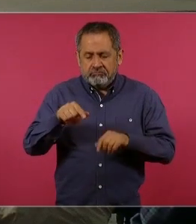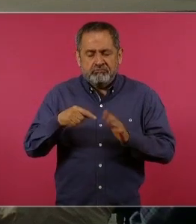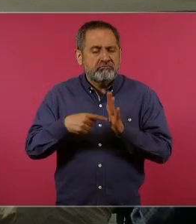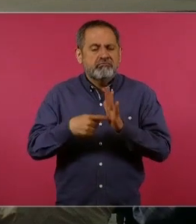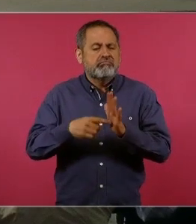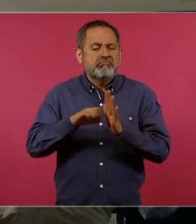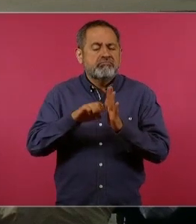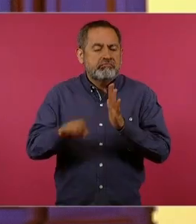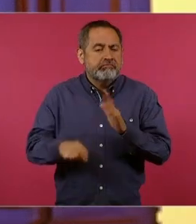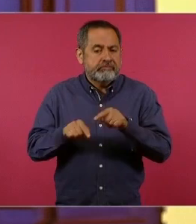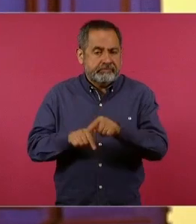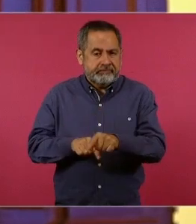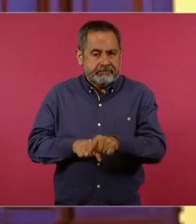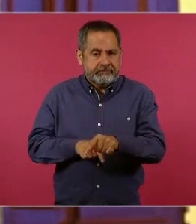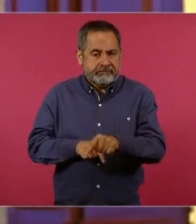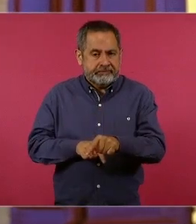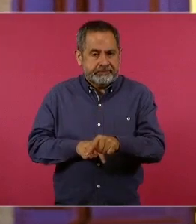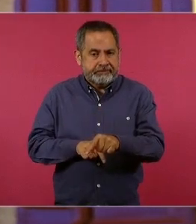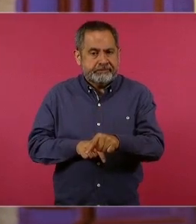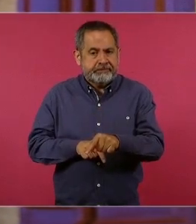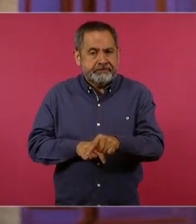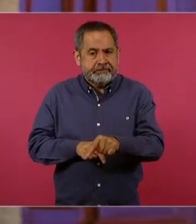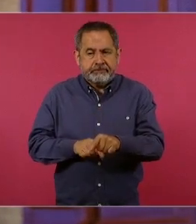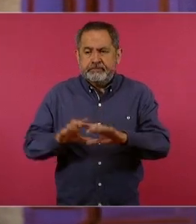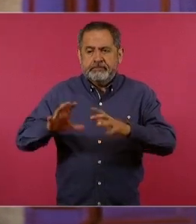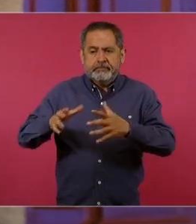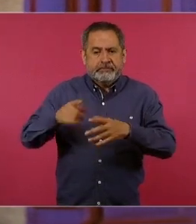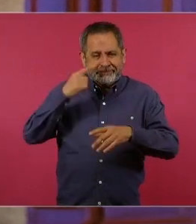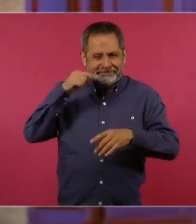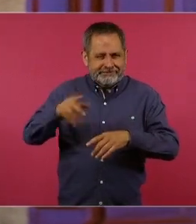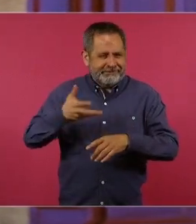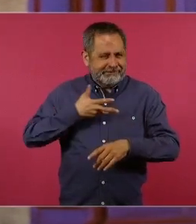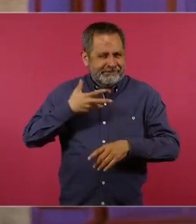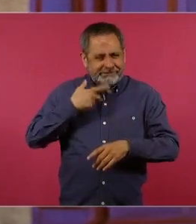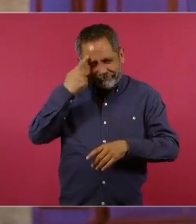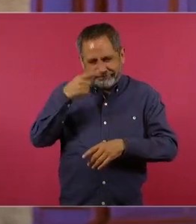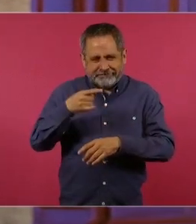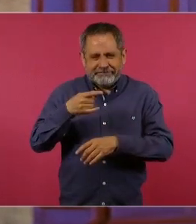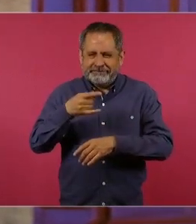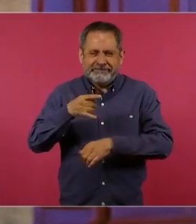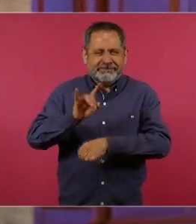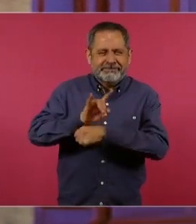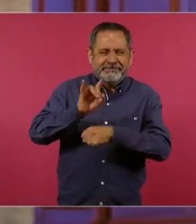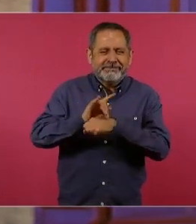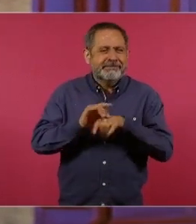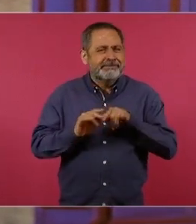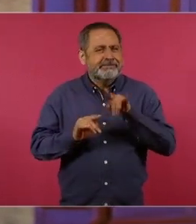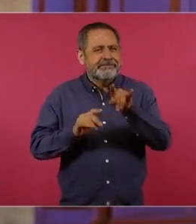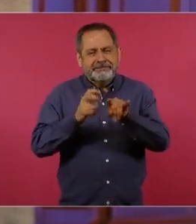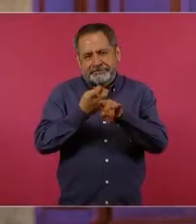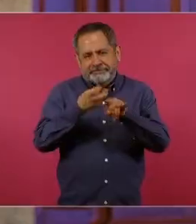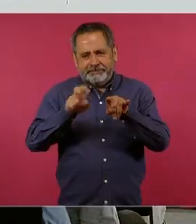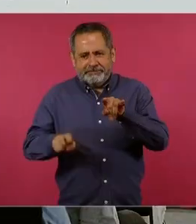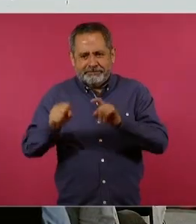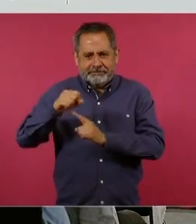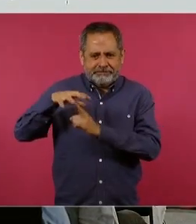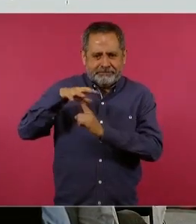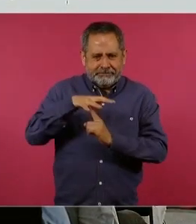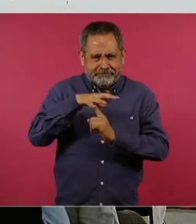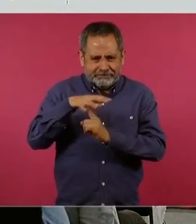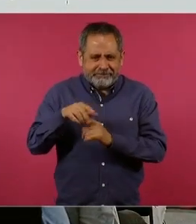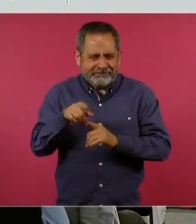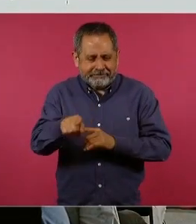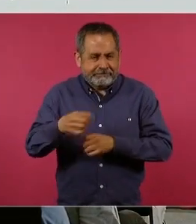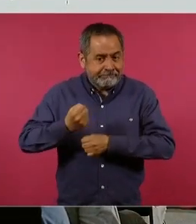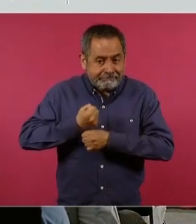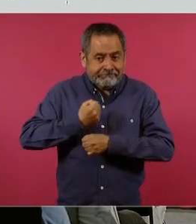ejemplo lo tenemos en un módulo de simulación en la brigada de paracaidistas para que se puedan sustentar y